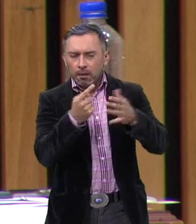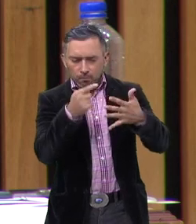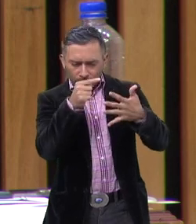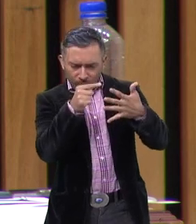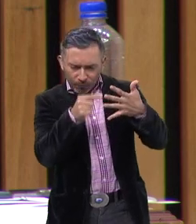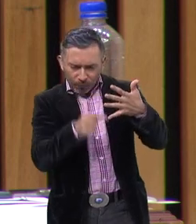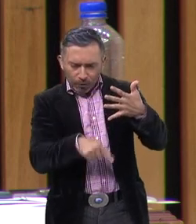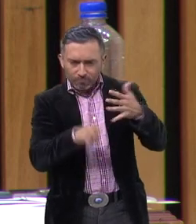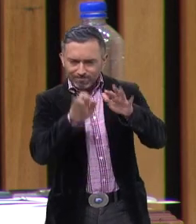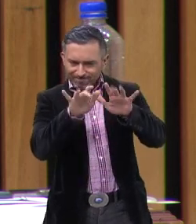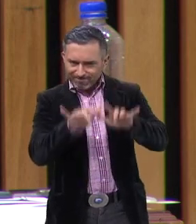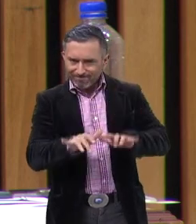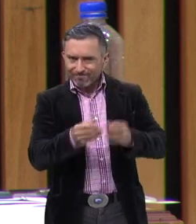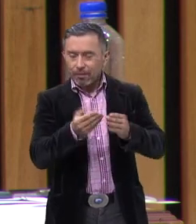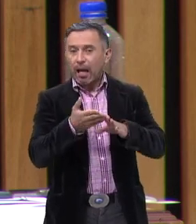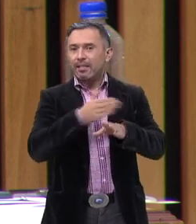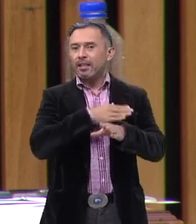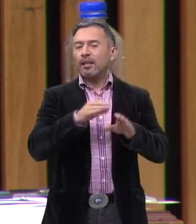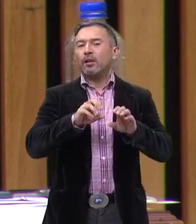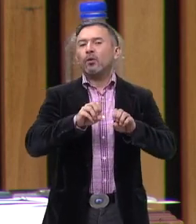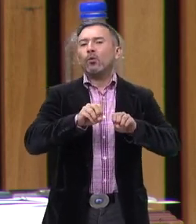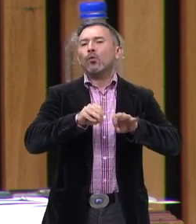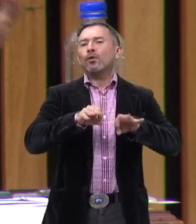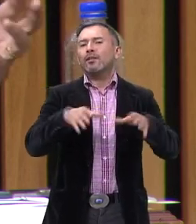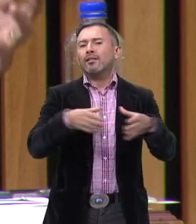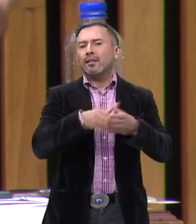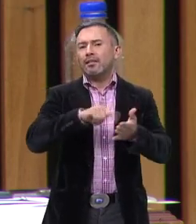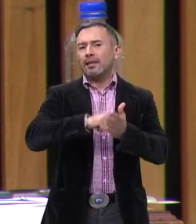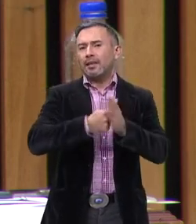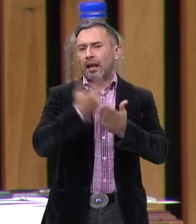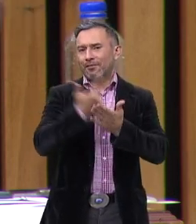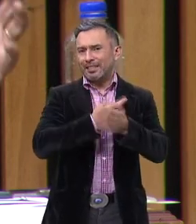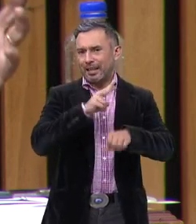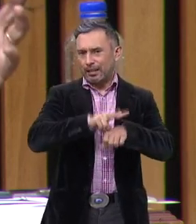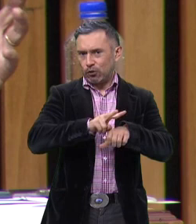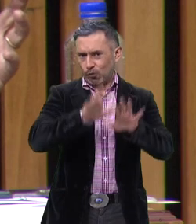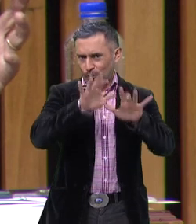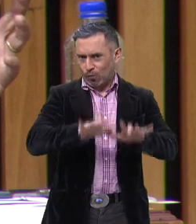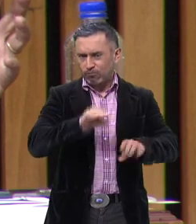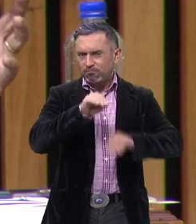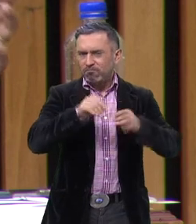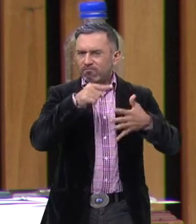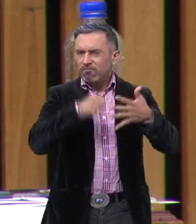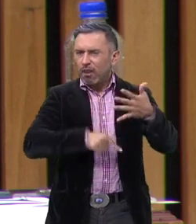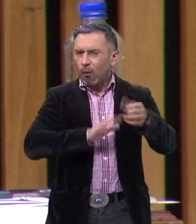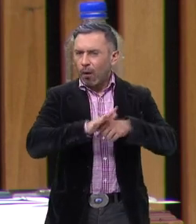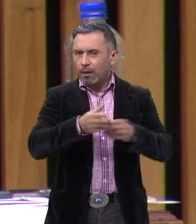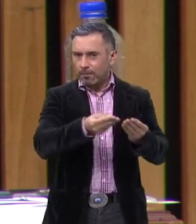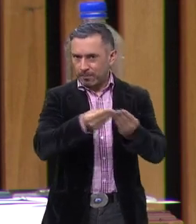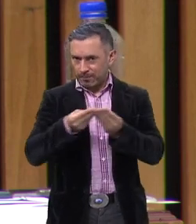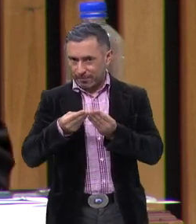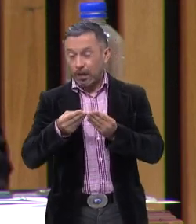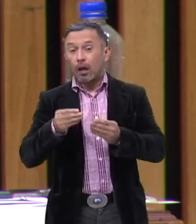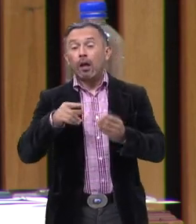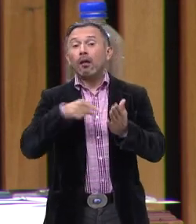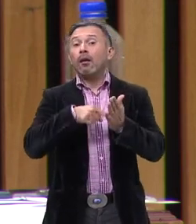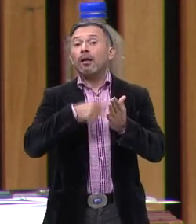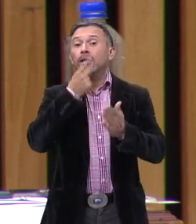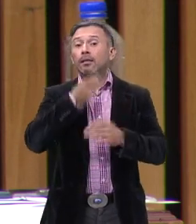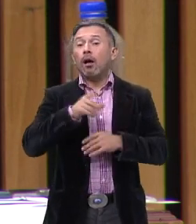por parte de la unidad técnica de fiscalización el gobierno de Nuevo León entrega